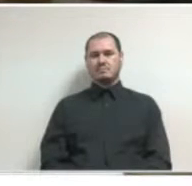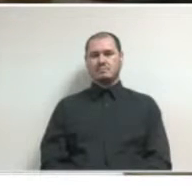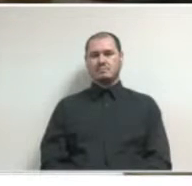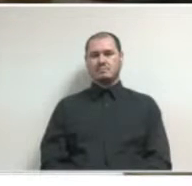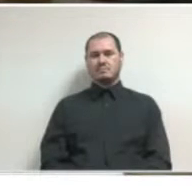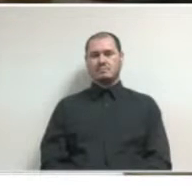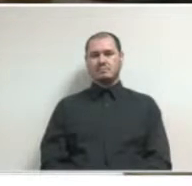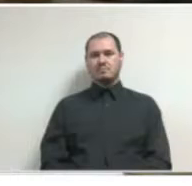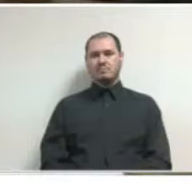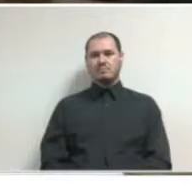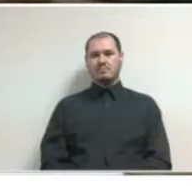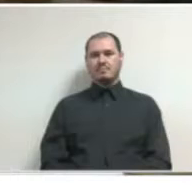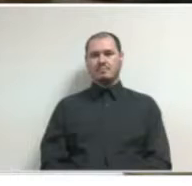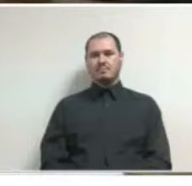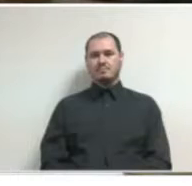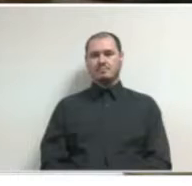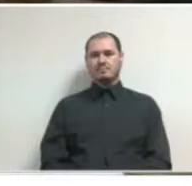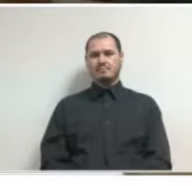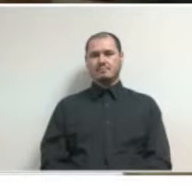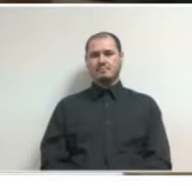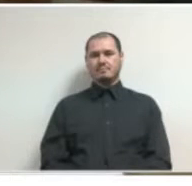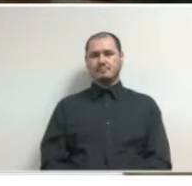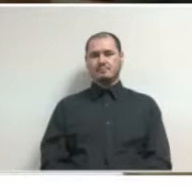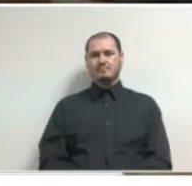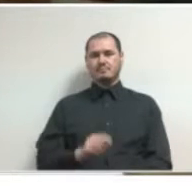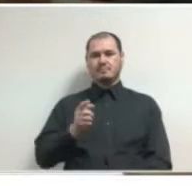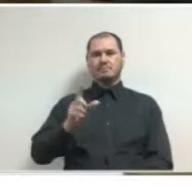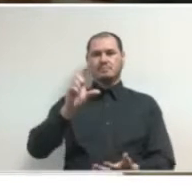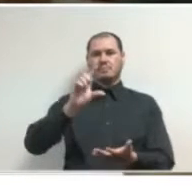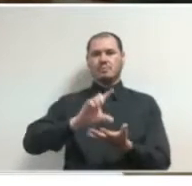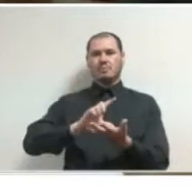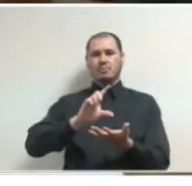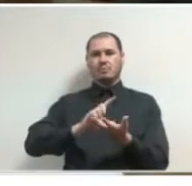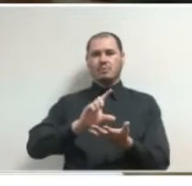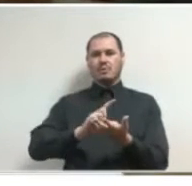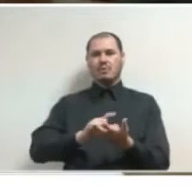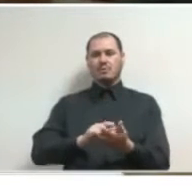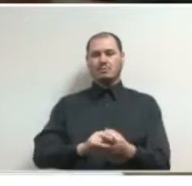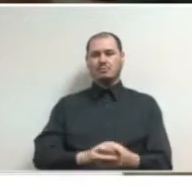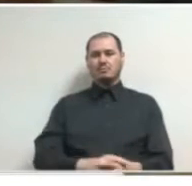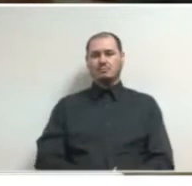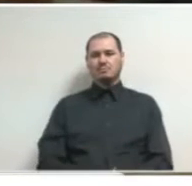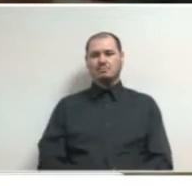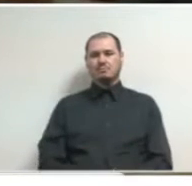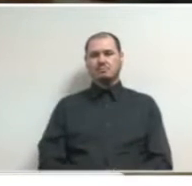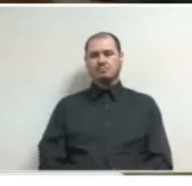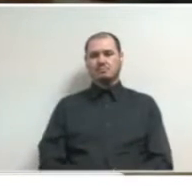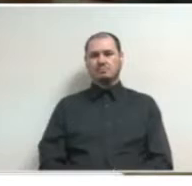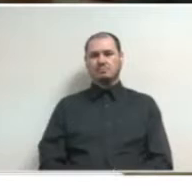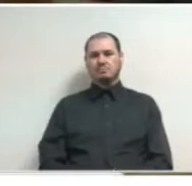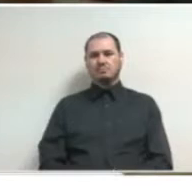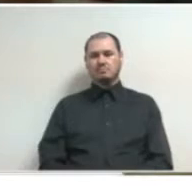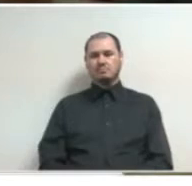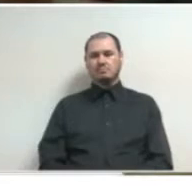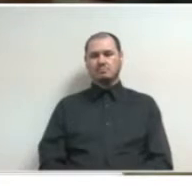Upeishanamos con ya declarado vacante, hoy que vamos a echar concurso, hoy que vamos a echar concurso, Upei.